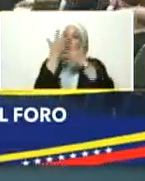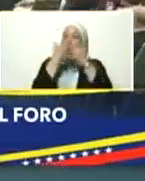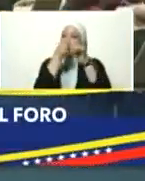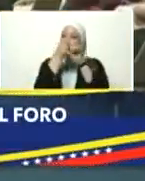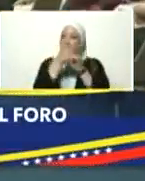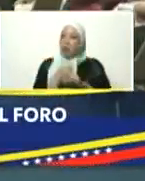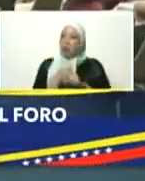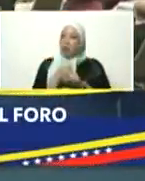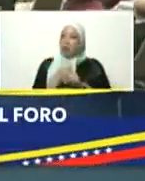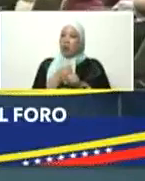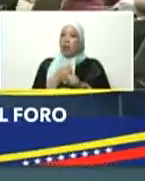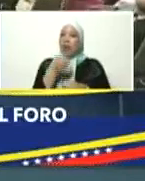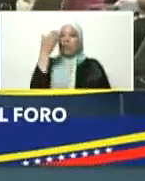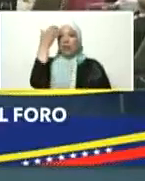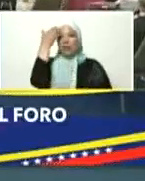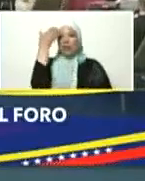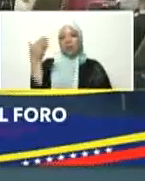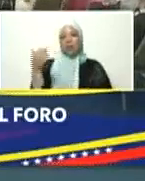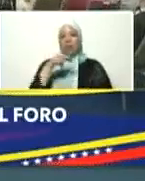Nuestro saludo fraterno a Adán.